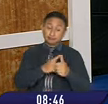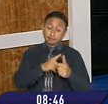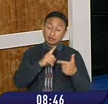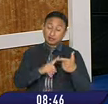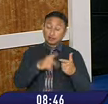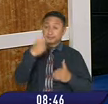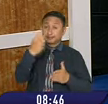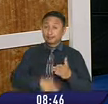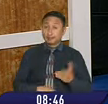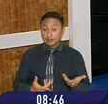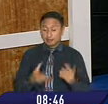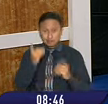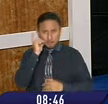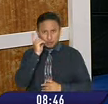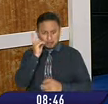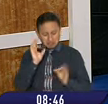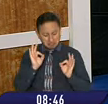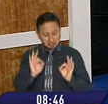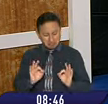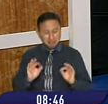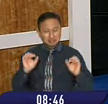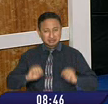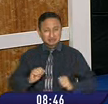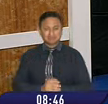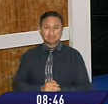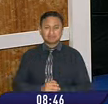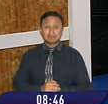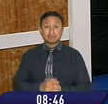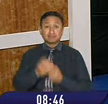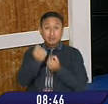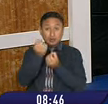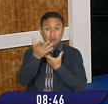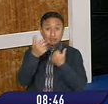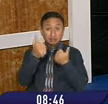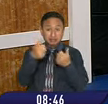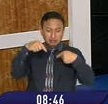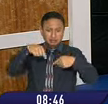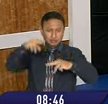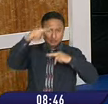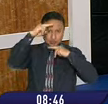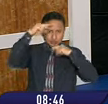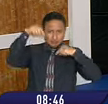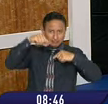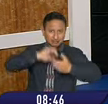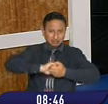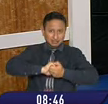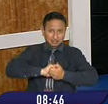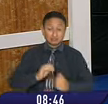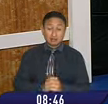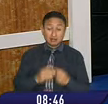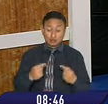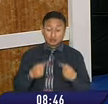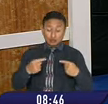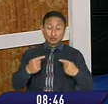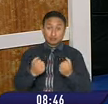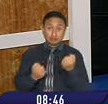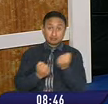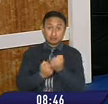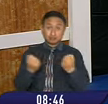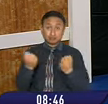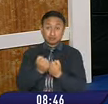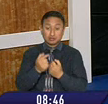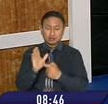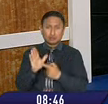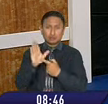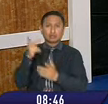del caso. Desayune rico con nosotros. Manténgase bien informado. Este es su espacio solidario, que día a día trabaja incansablemente y muestra